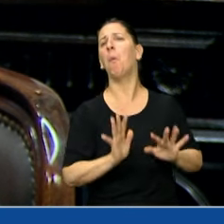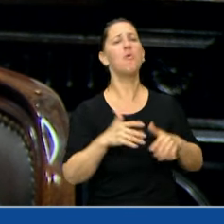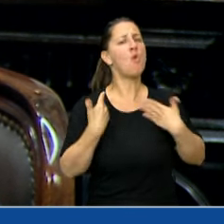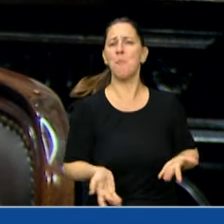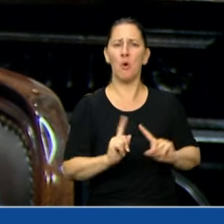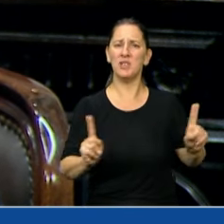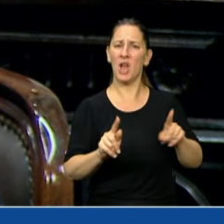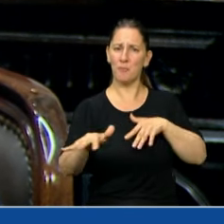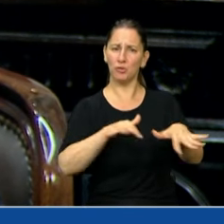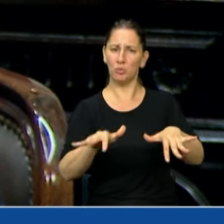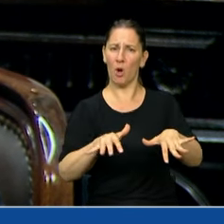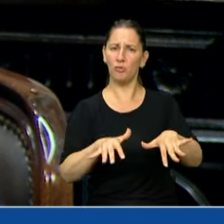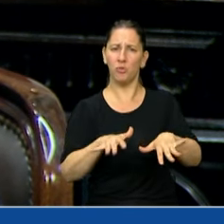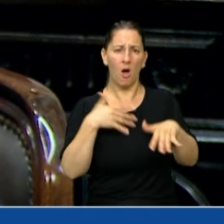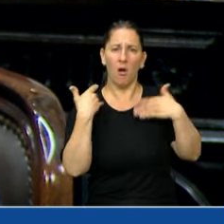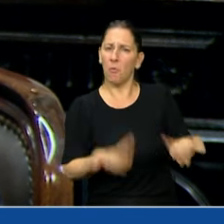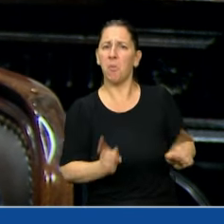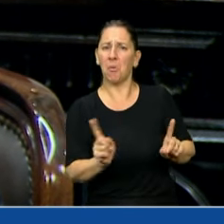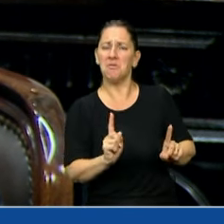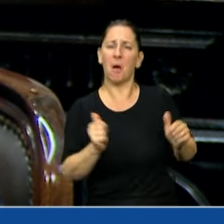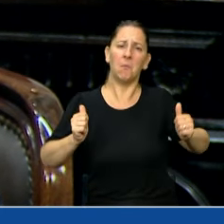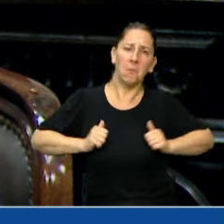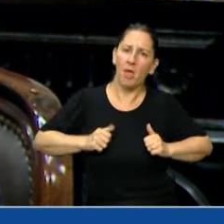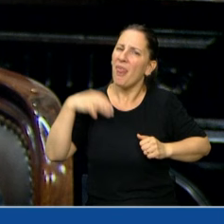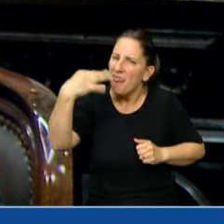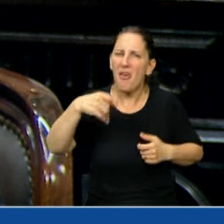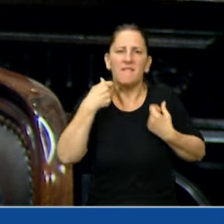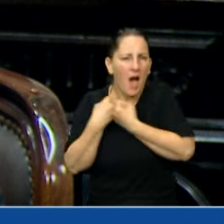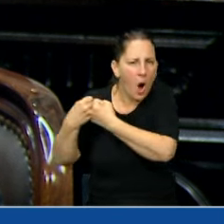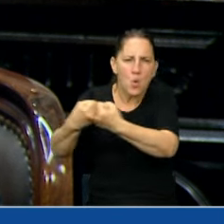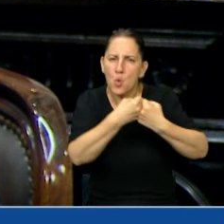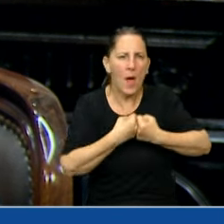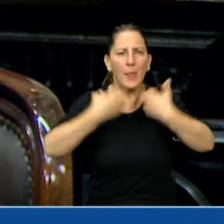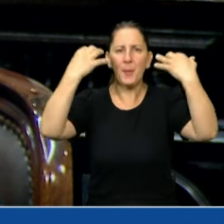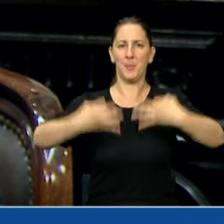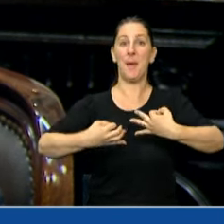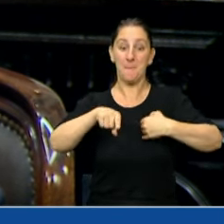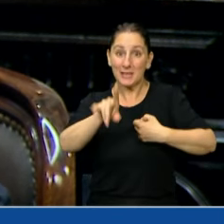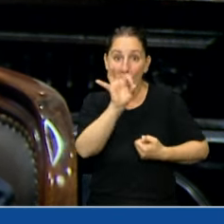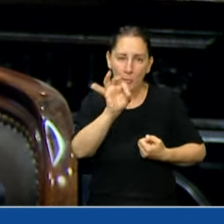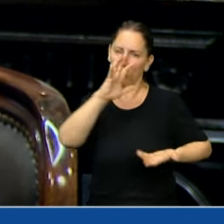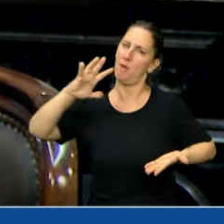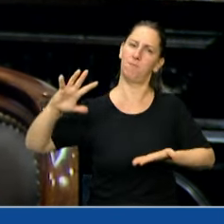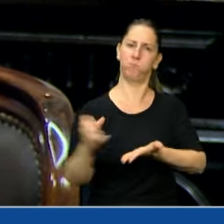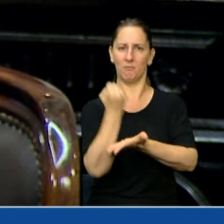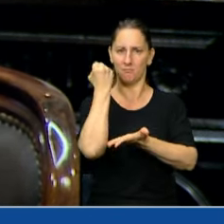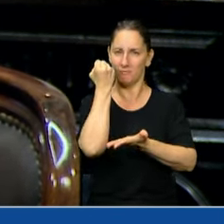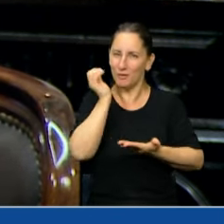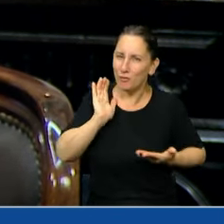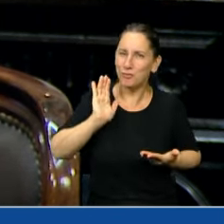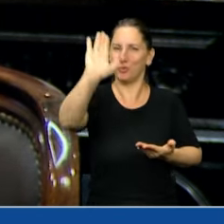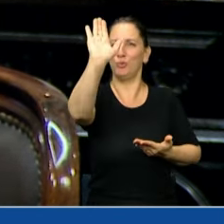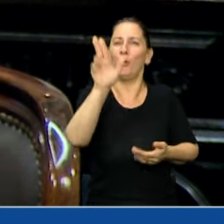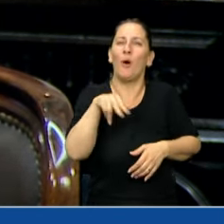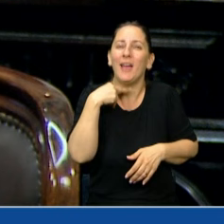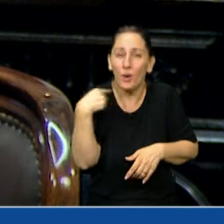oportunidades creo que una vez por todas tenemos que generar los consensos para poder realmente aprovechar estas oportunidades y dejar un futuro mejor para